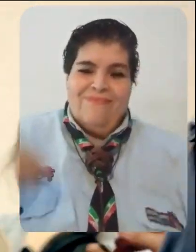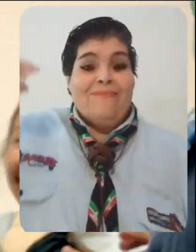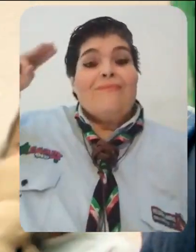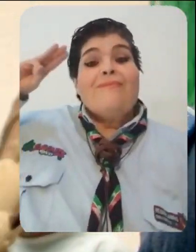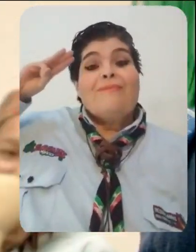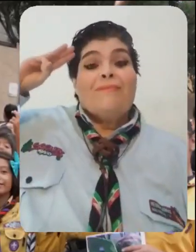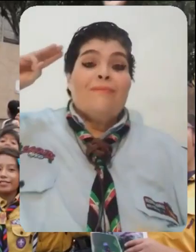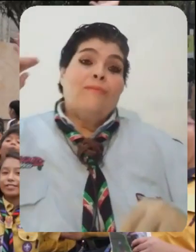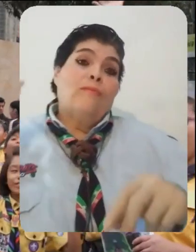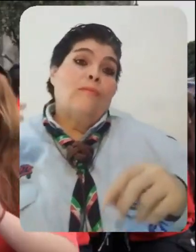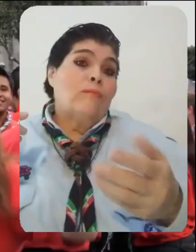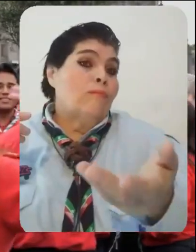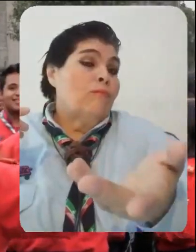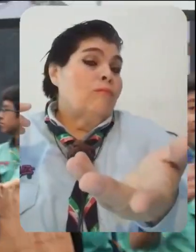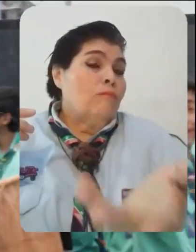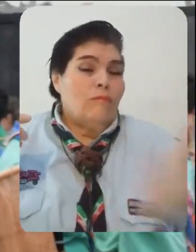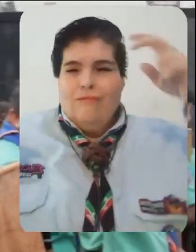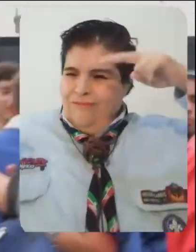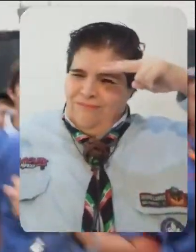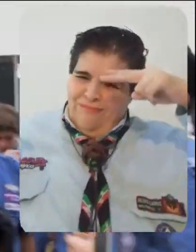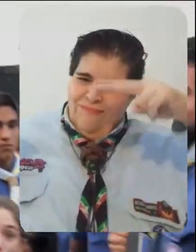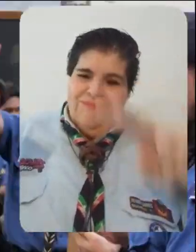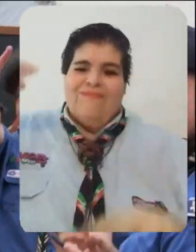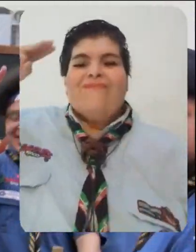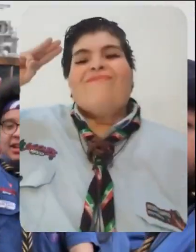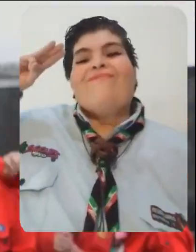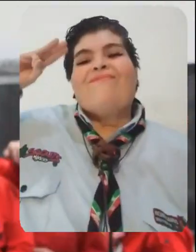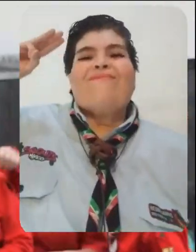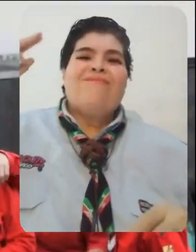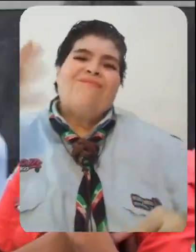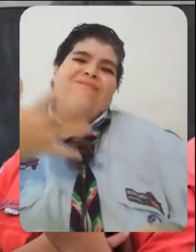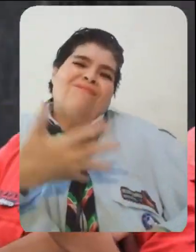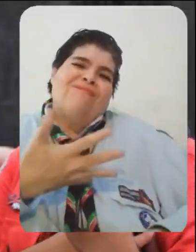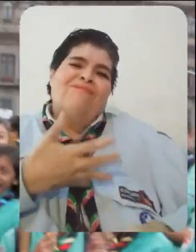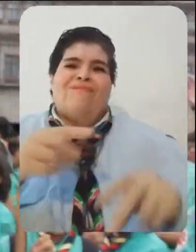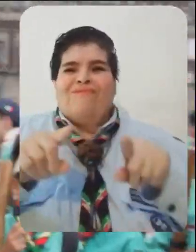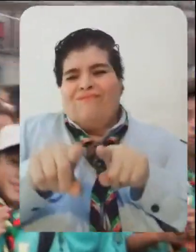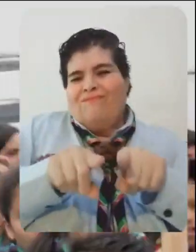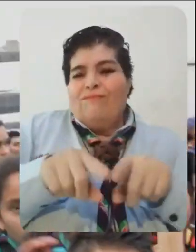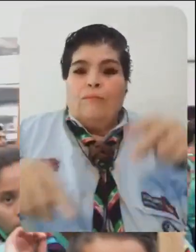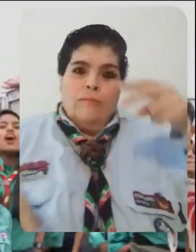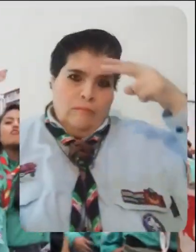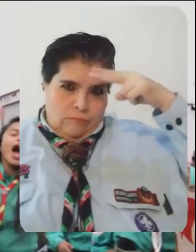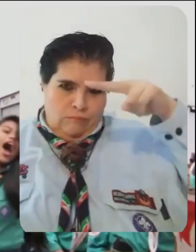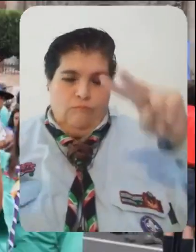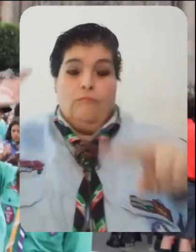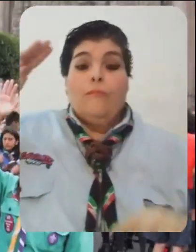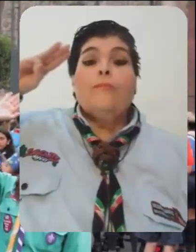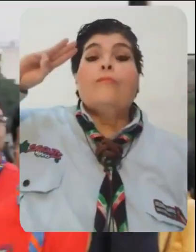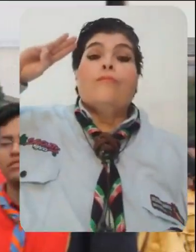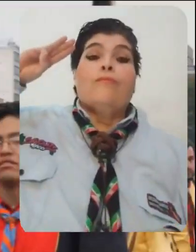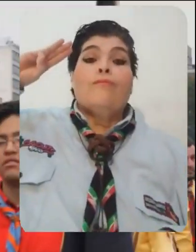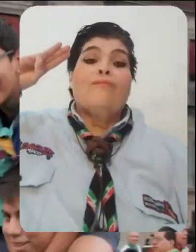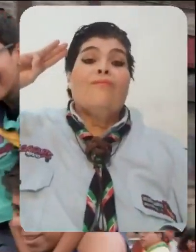En Scouts de México te damos la mano. En Scouts de México tendrás un hermano. En Scouts